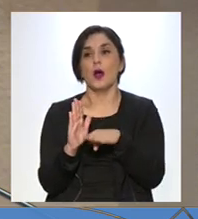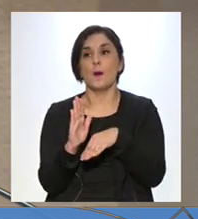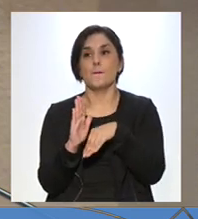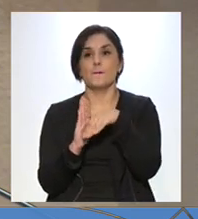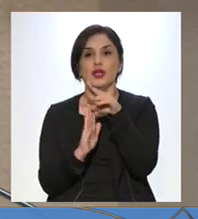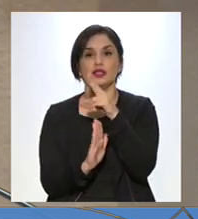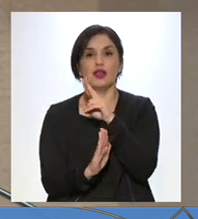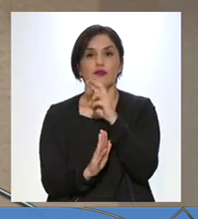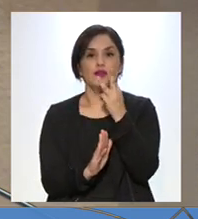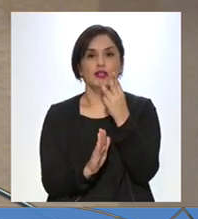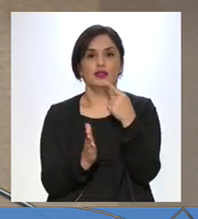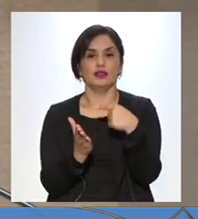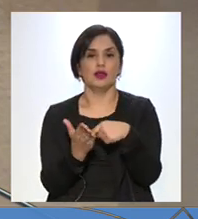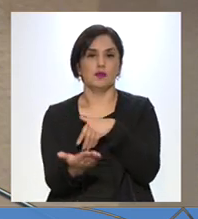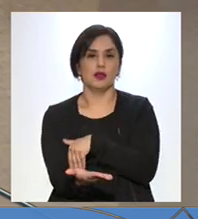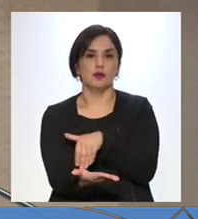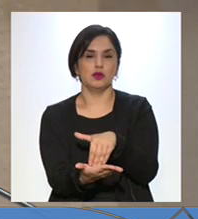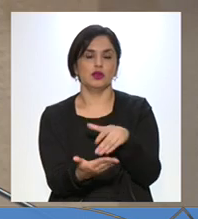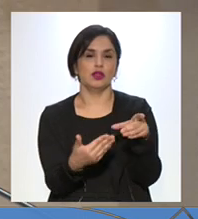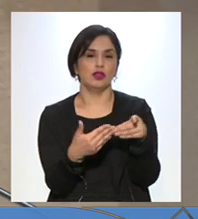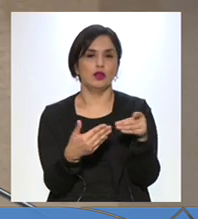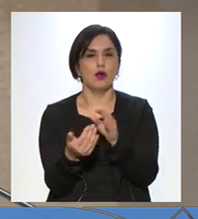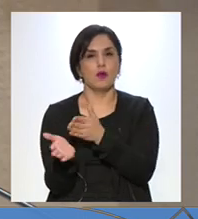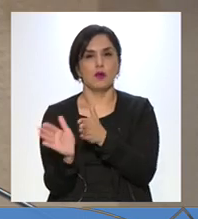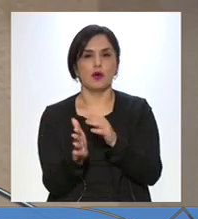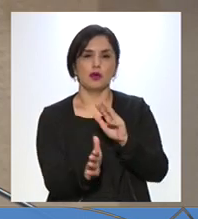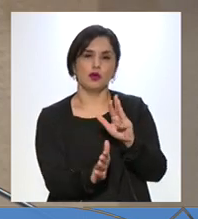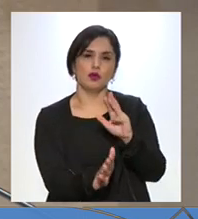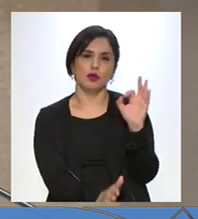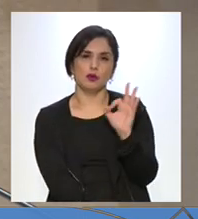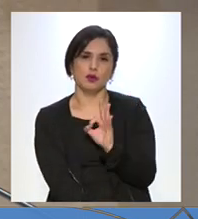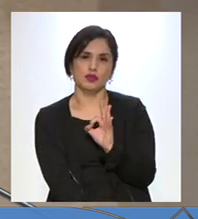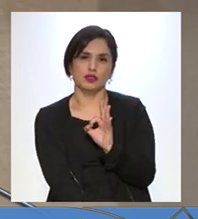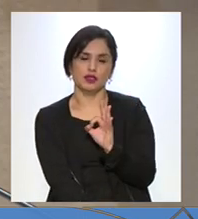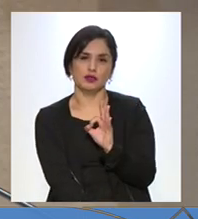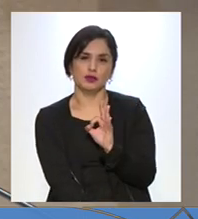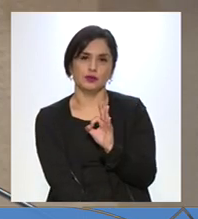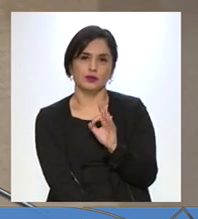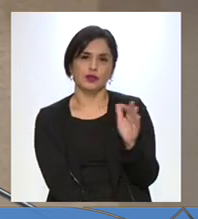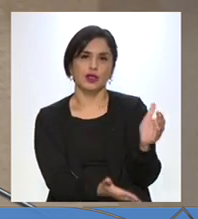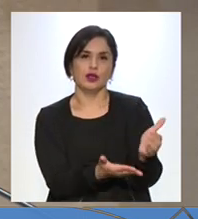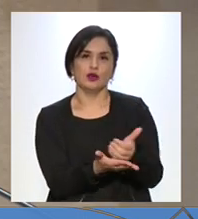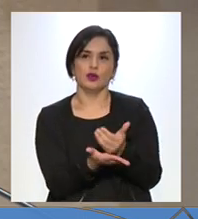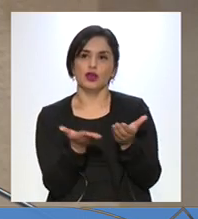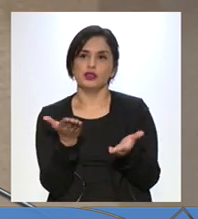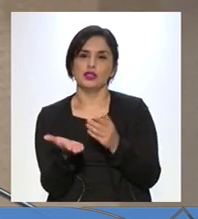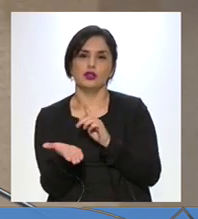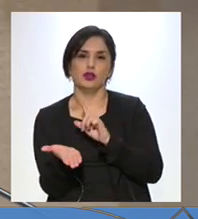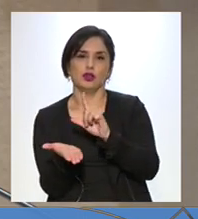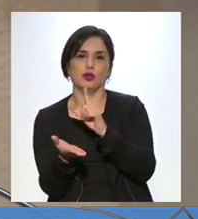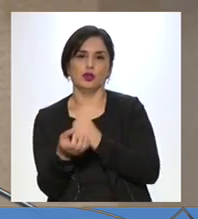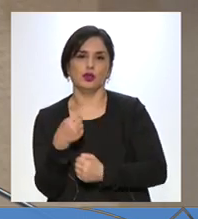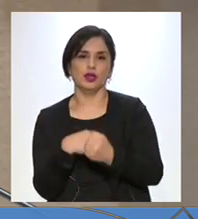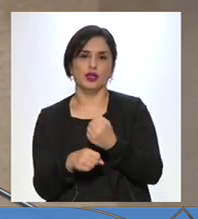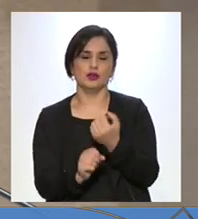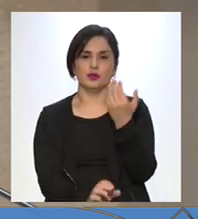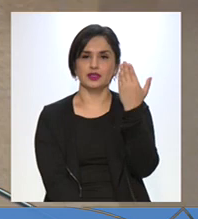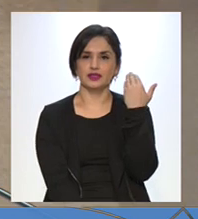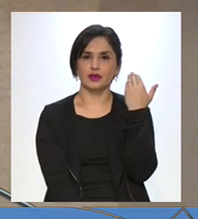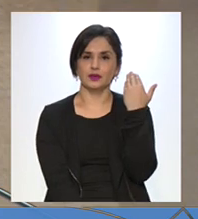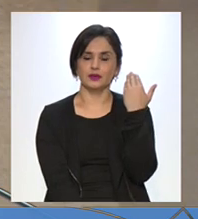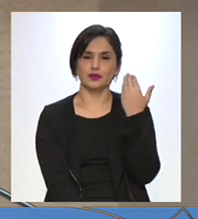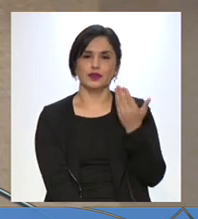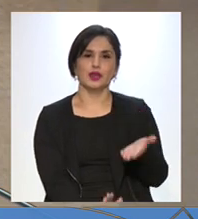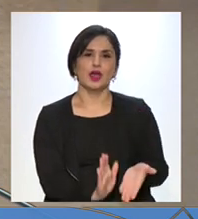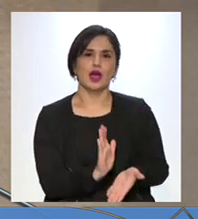dólares, aproximadamente 9% del producto, respecto del saldo en julio del año pasado. Por otra parte, el aumento